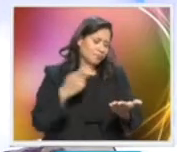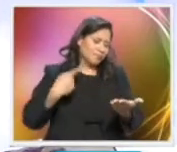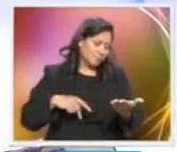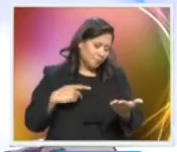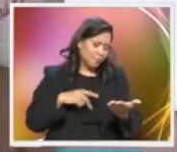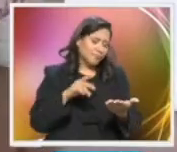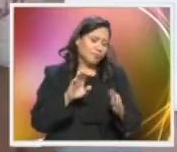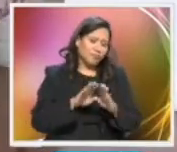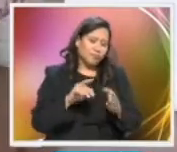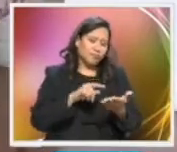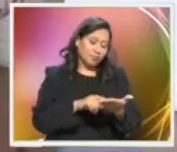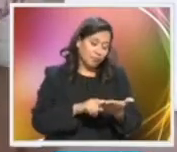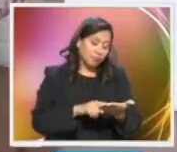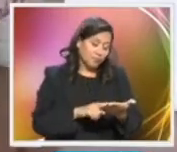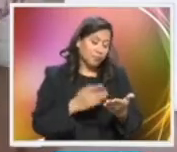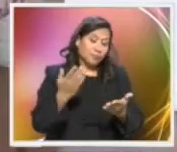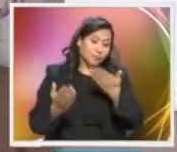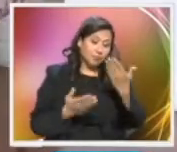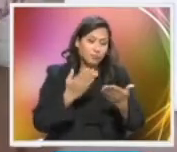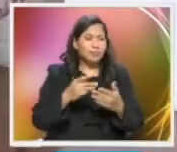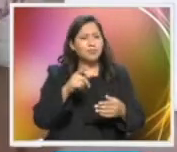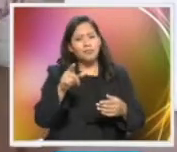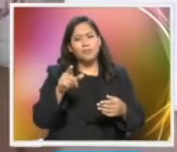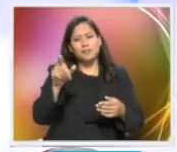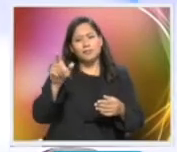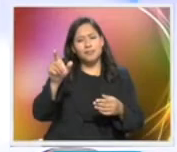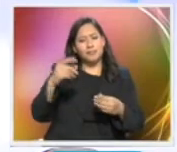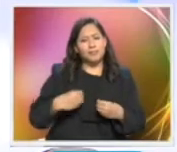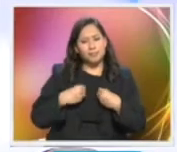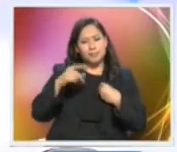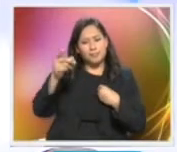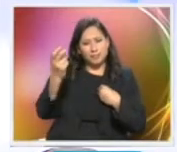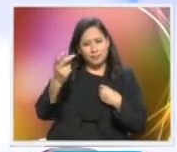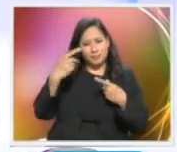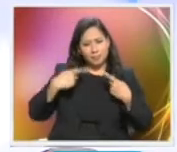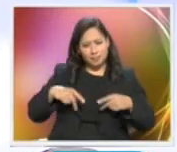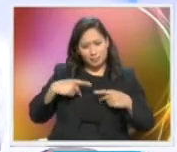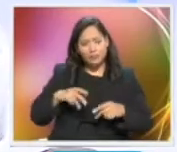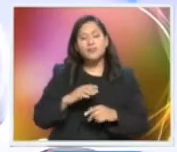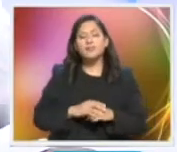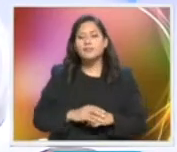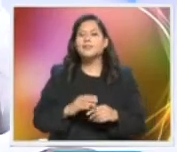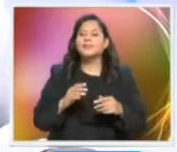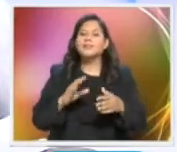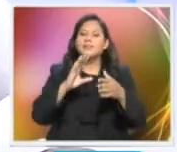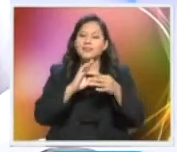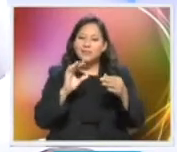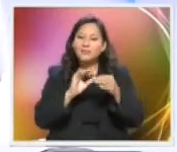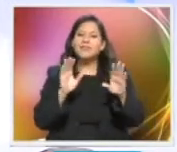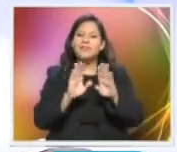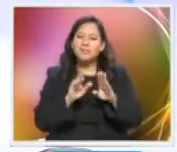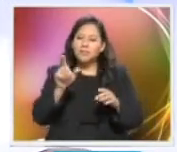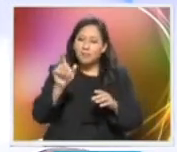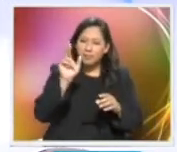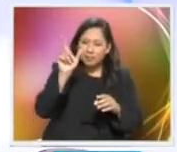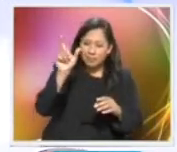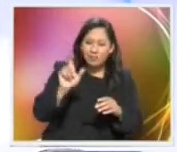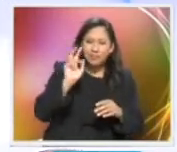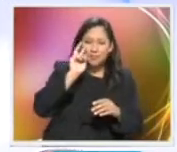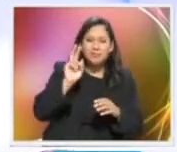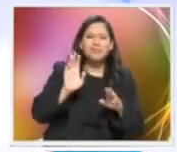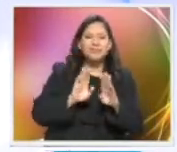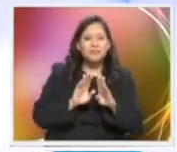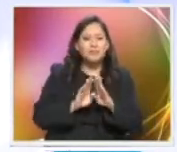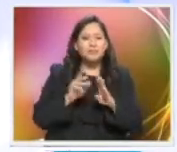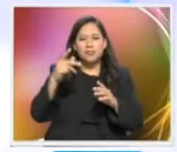que ha estudiado la vida de este personaje, pues nos cuentan, ¿no? Un poco se dejan ver los matices que